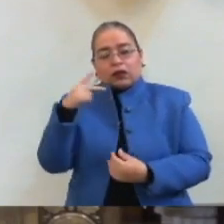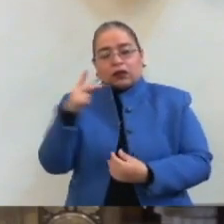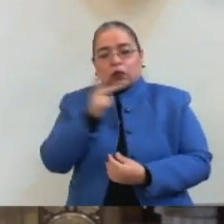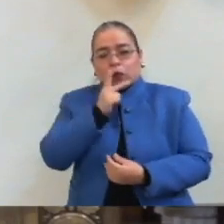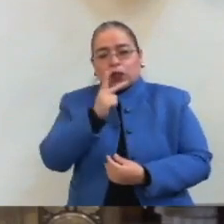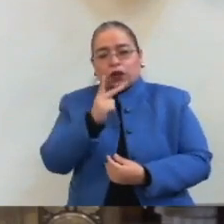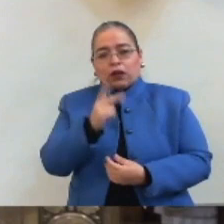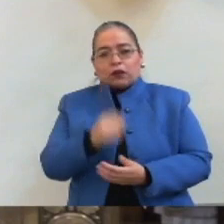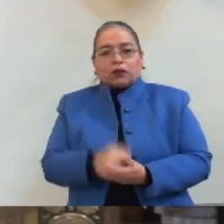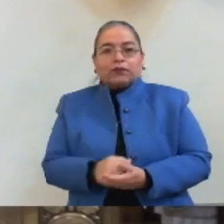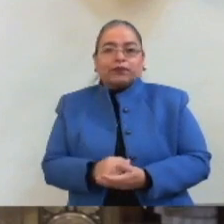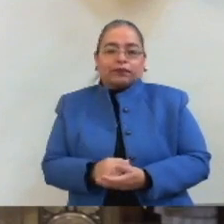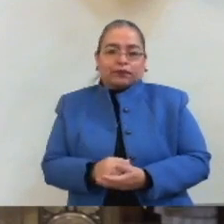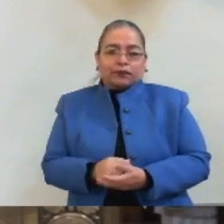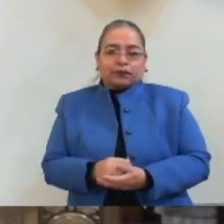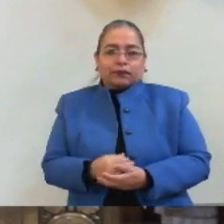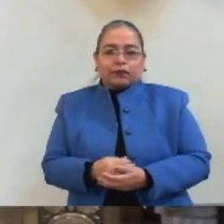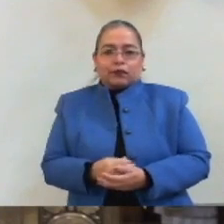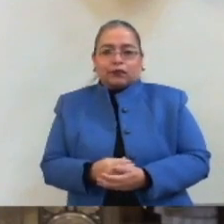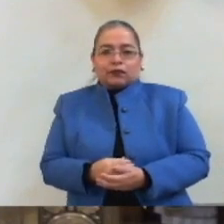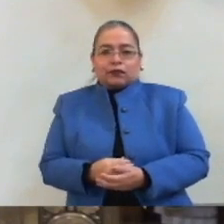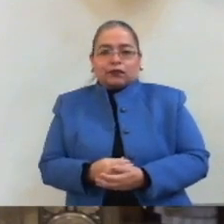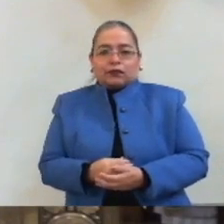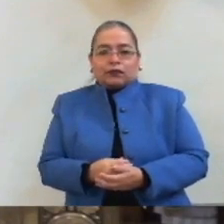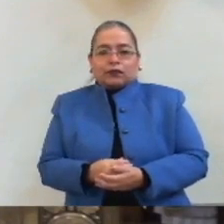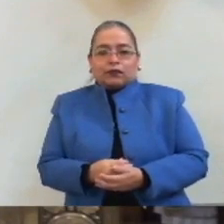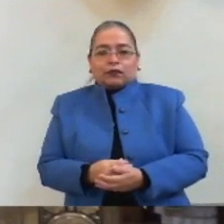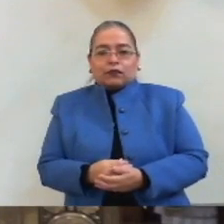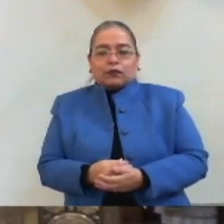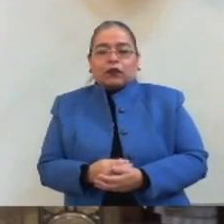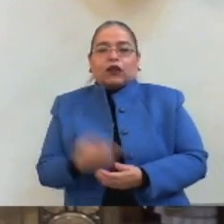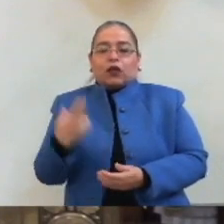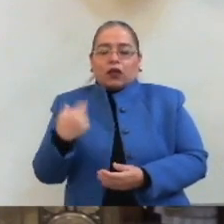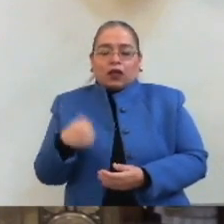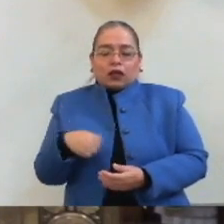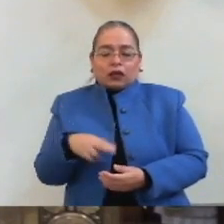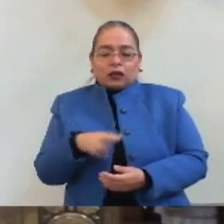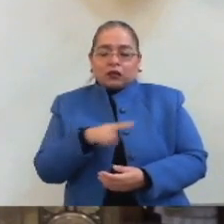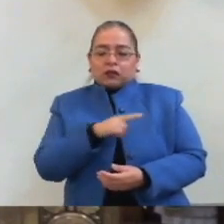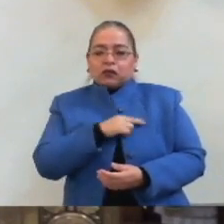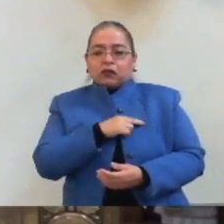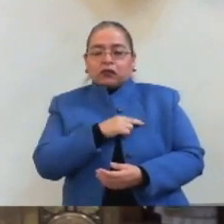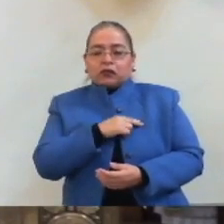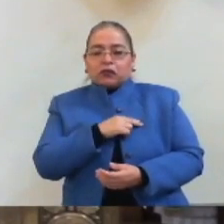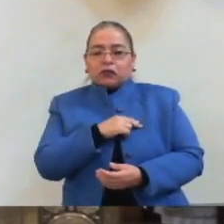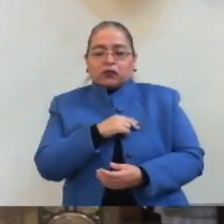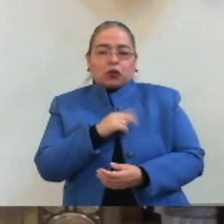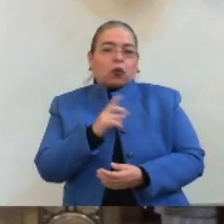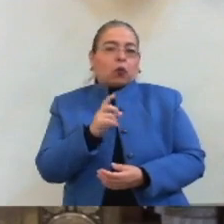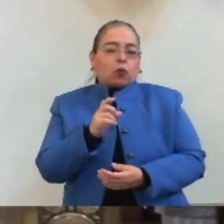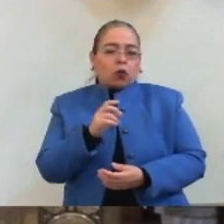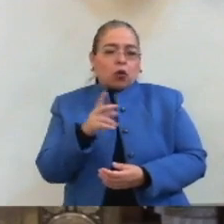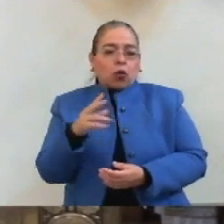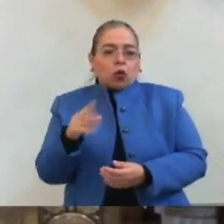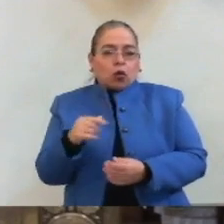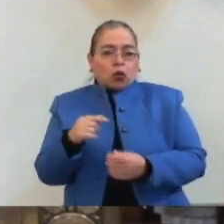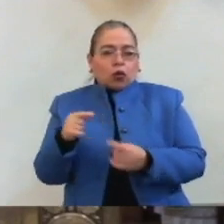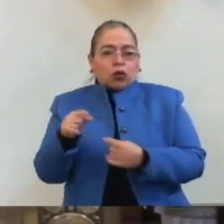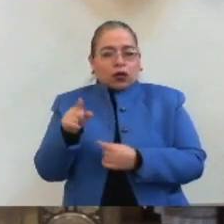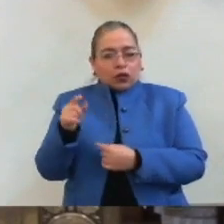cuánto bien nos hace cuando alguien voltea a vernos y nos